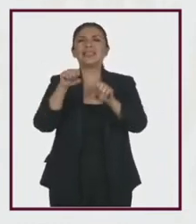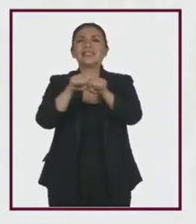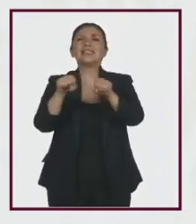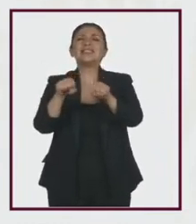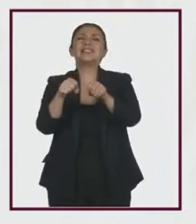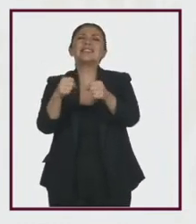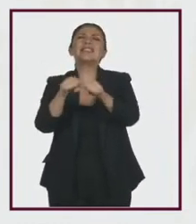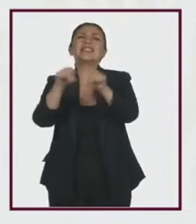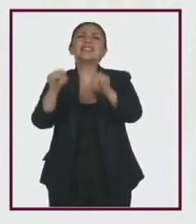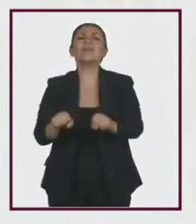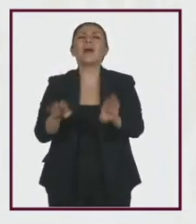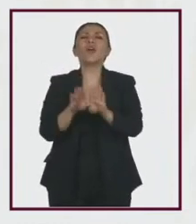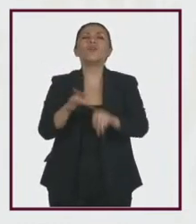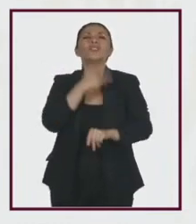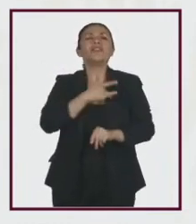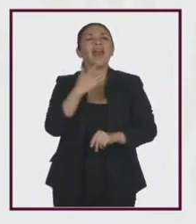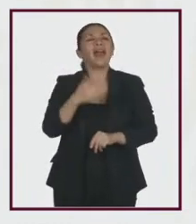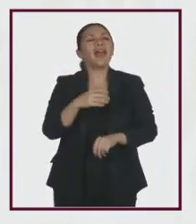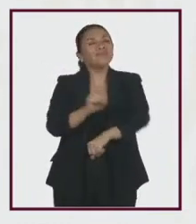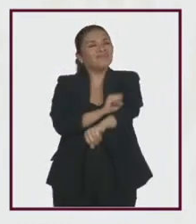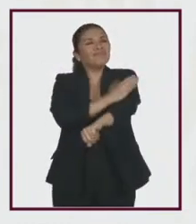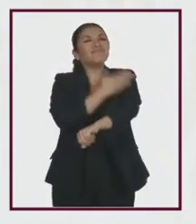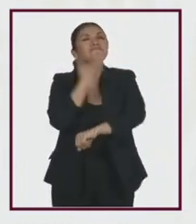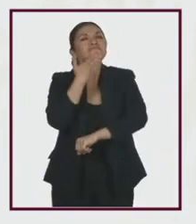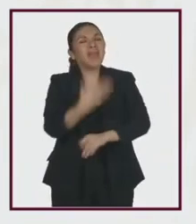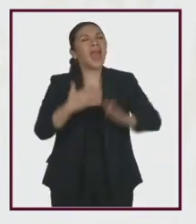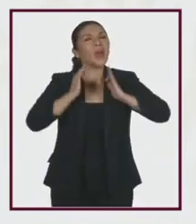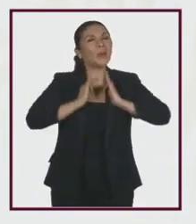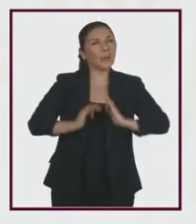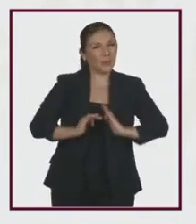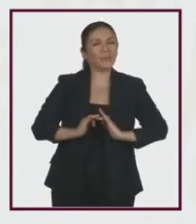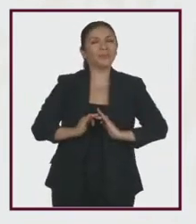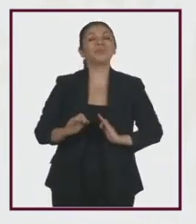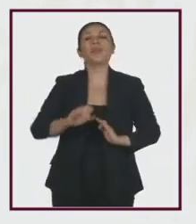y la corteza cerebral es la parte más externa